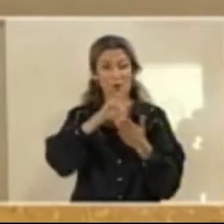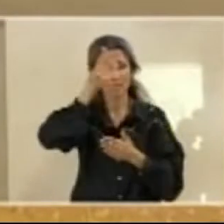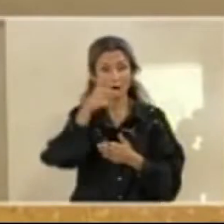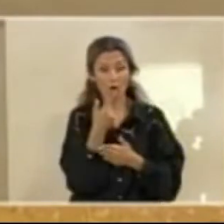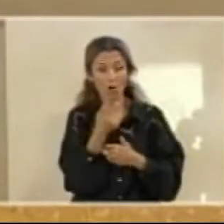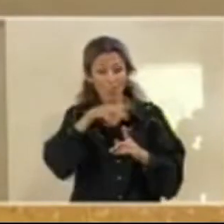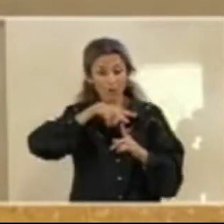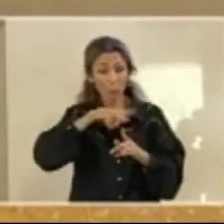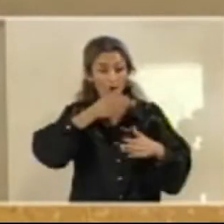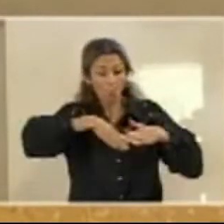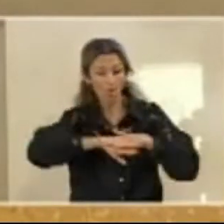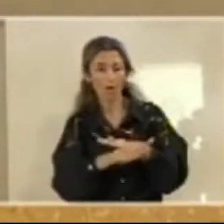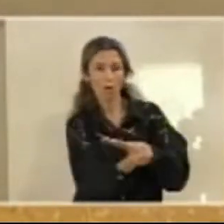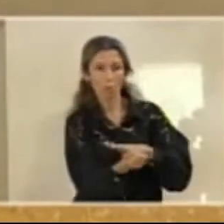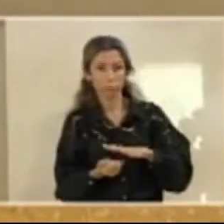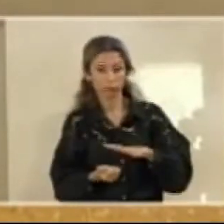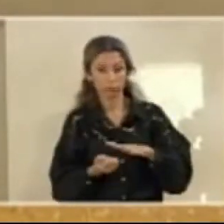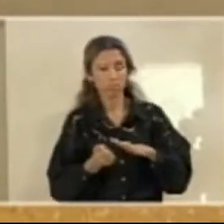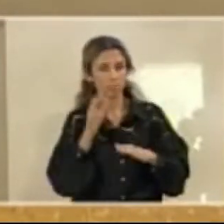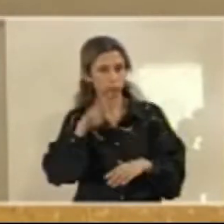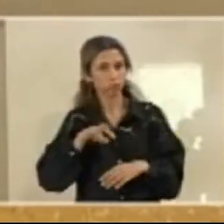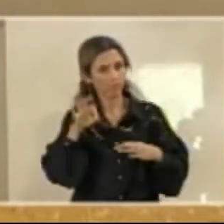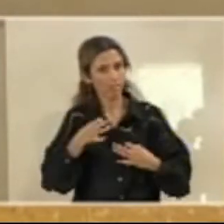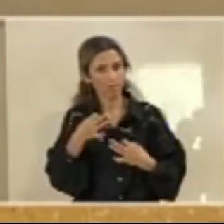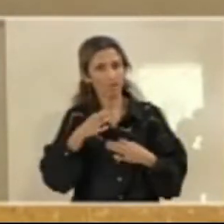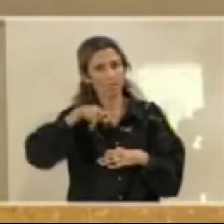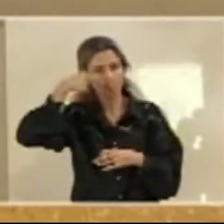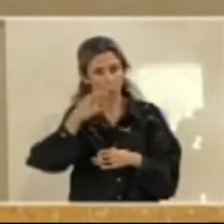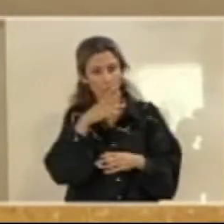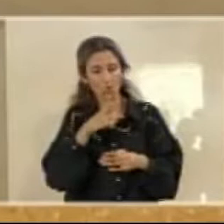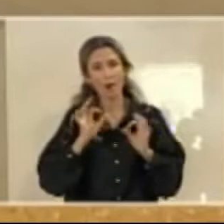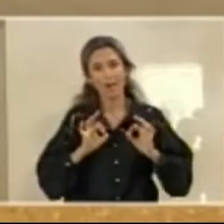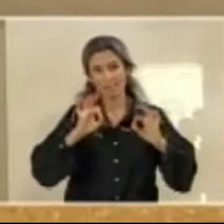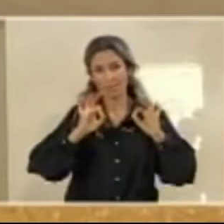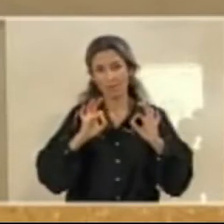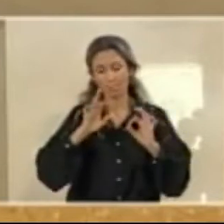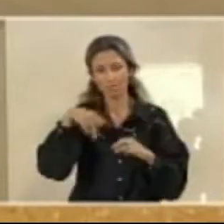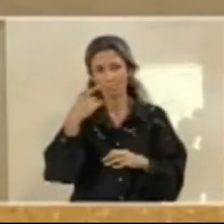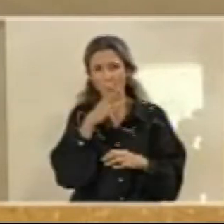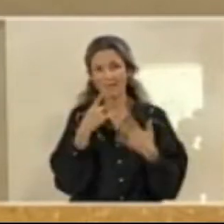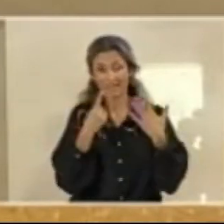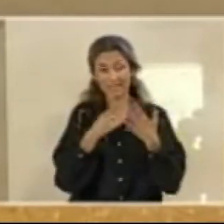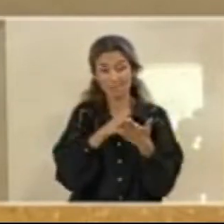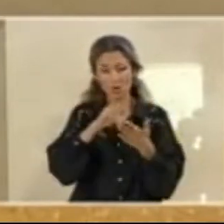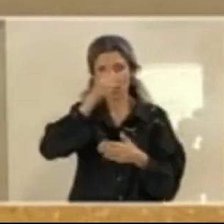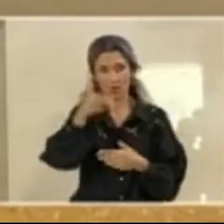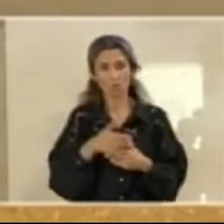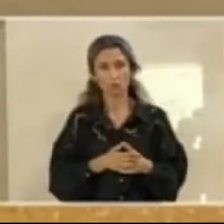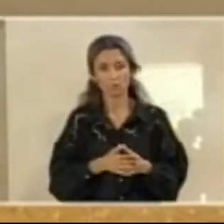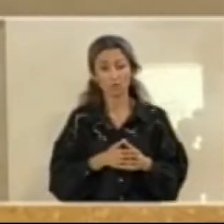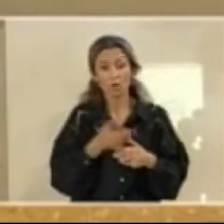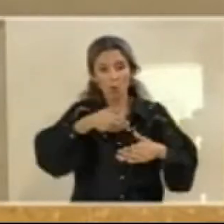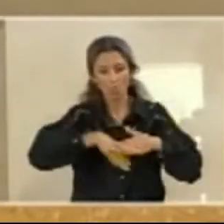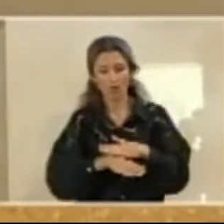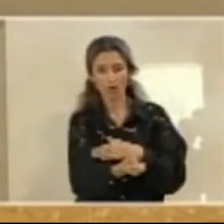que se tuvo que reconocer Por cierto el crédito de manera extrajudicial eso que a ustedes le horroriza 6 millones de euros en